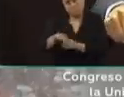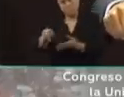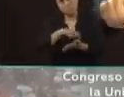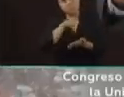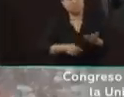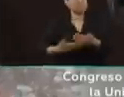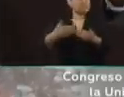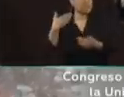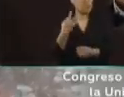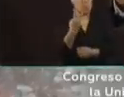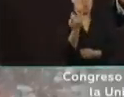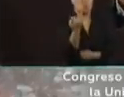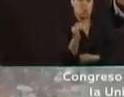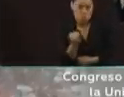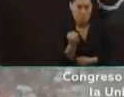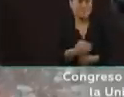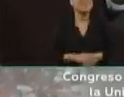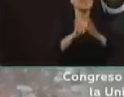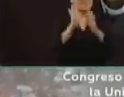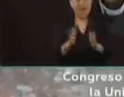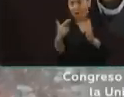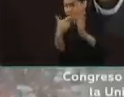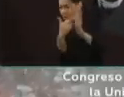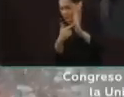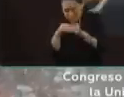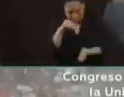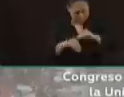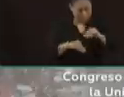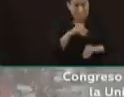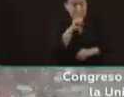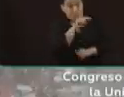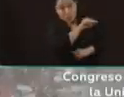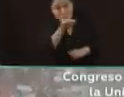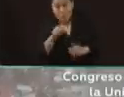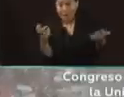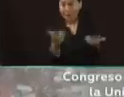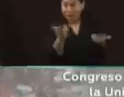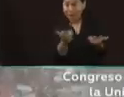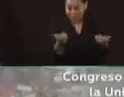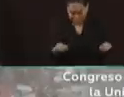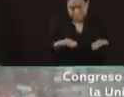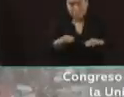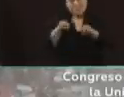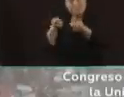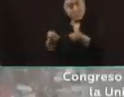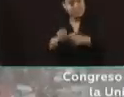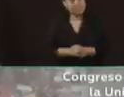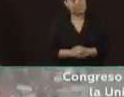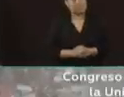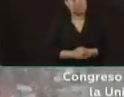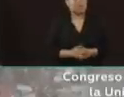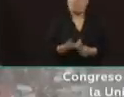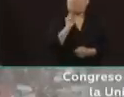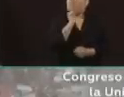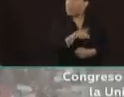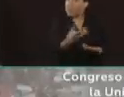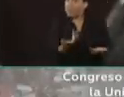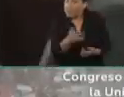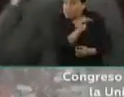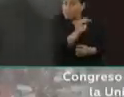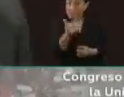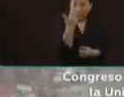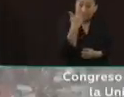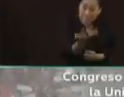junio con las reglas políticas y democráticas de ustedes. Y a pesar de eso, miren nada más,